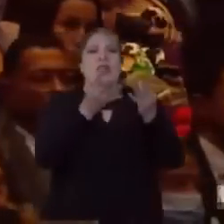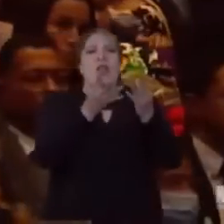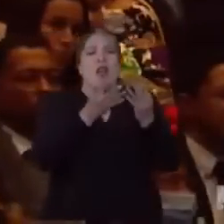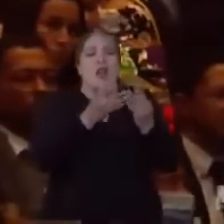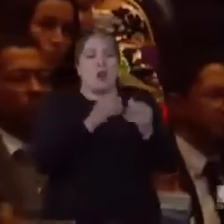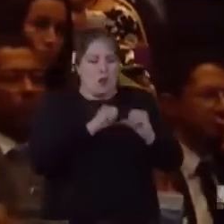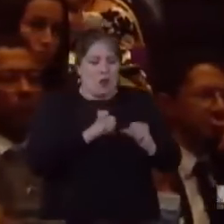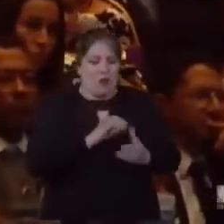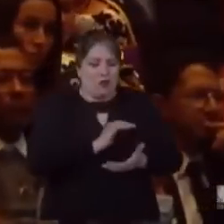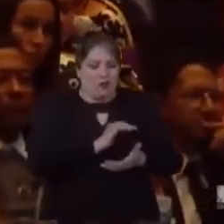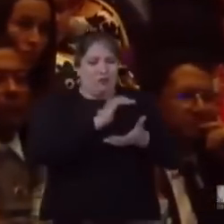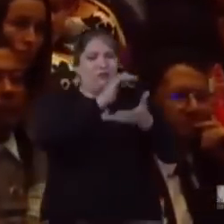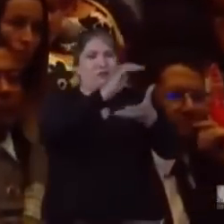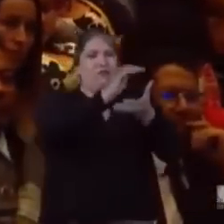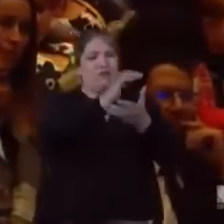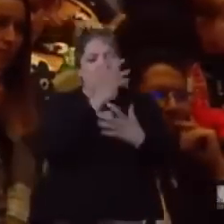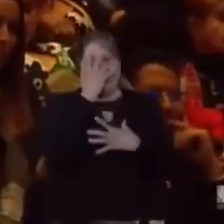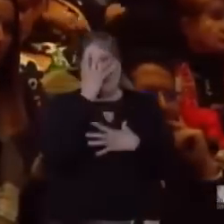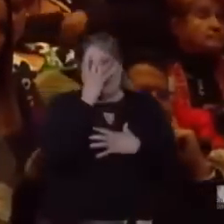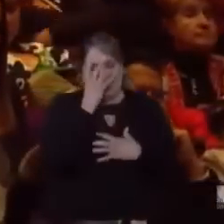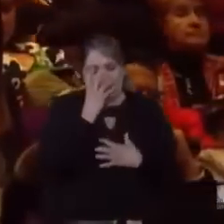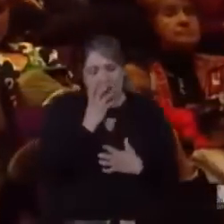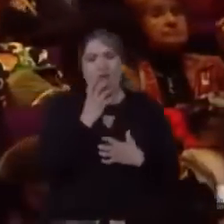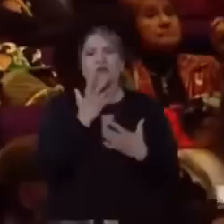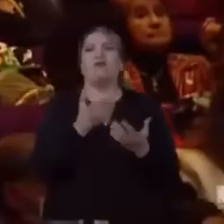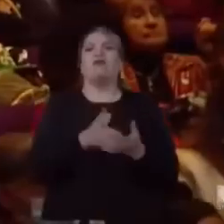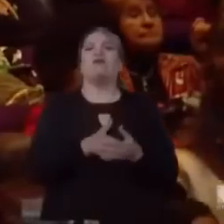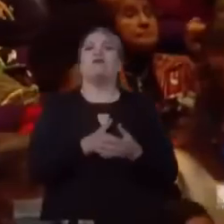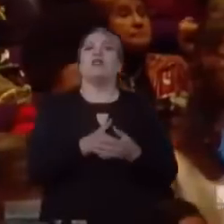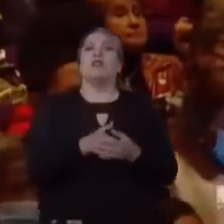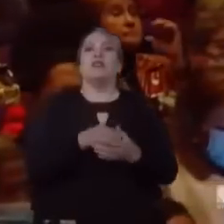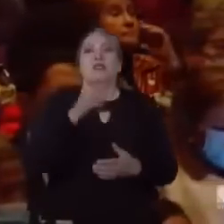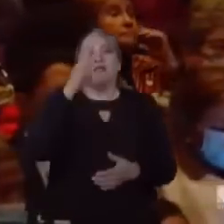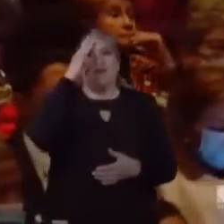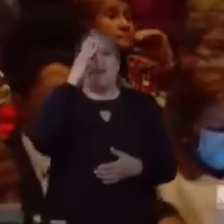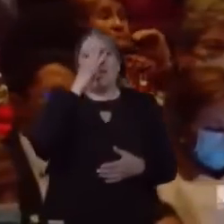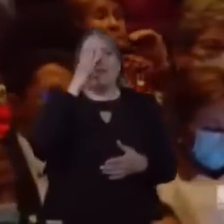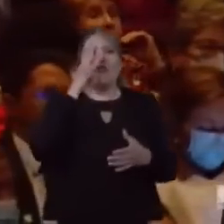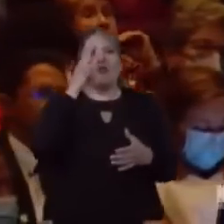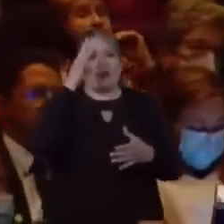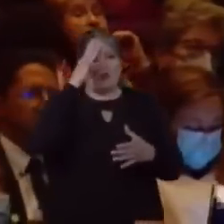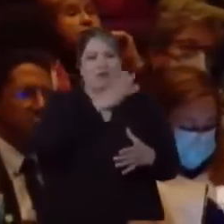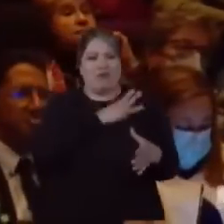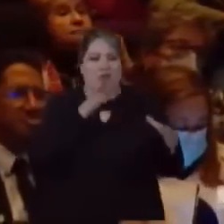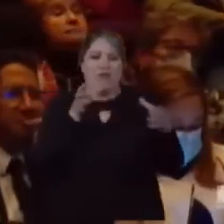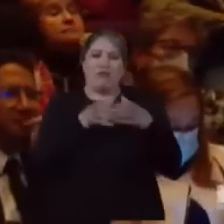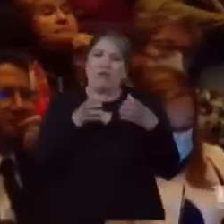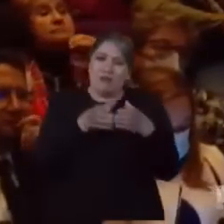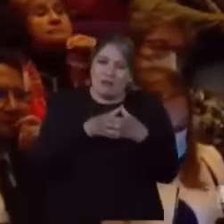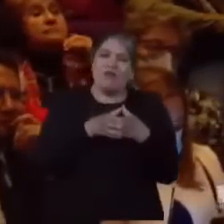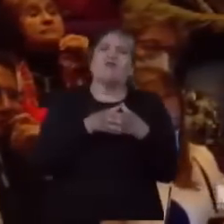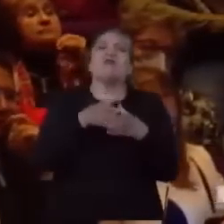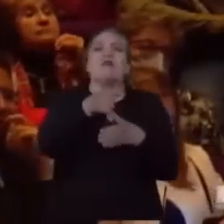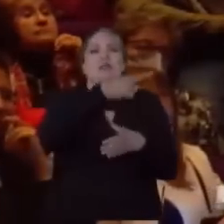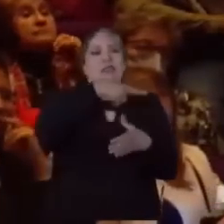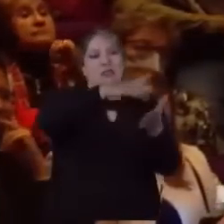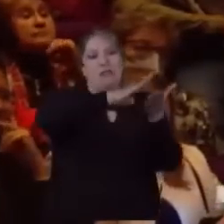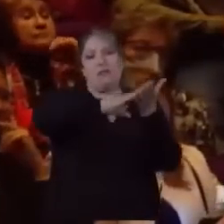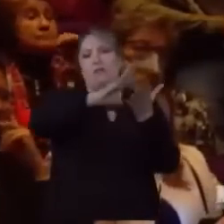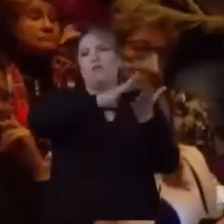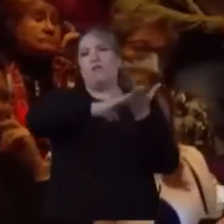el dolor y la indignación. Soldados y comandantes han reconocido el crimen, pedido